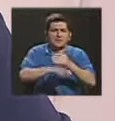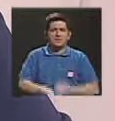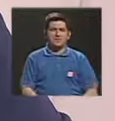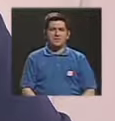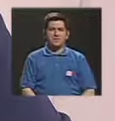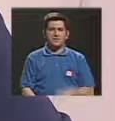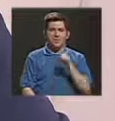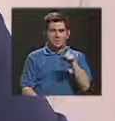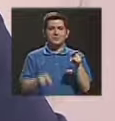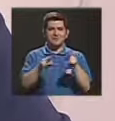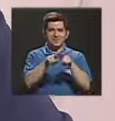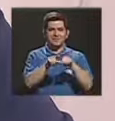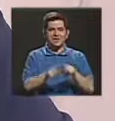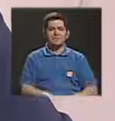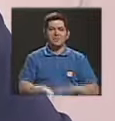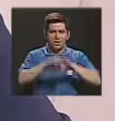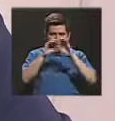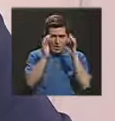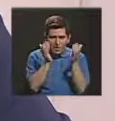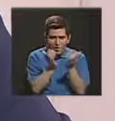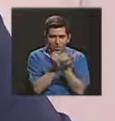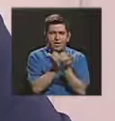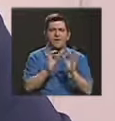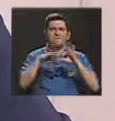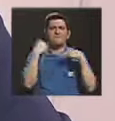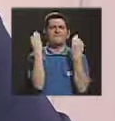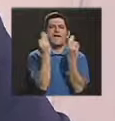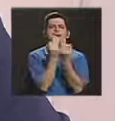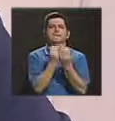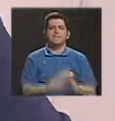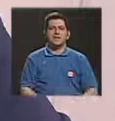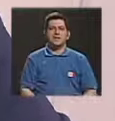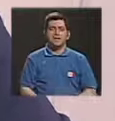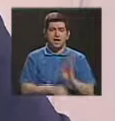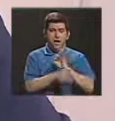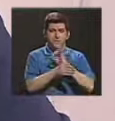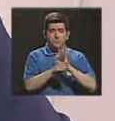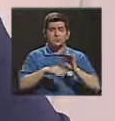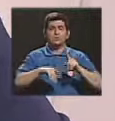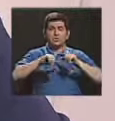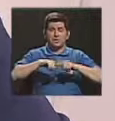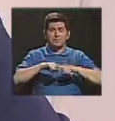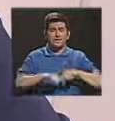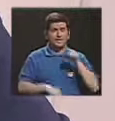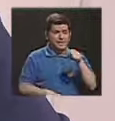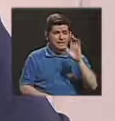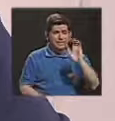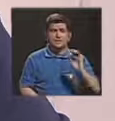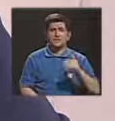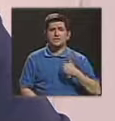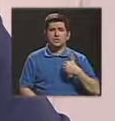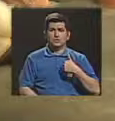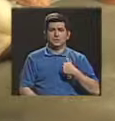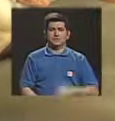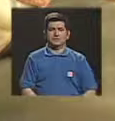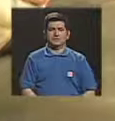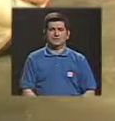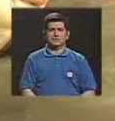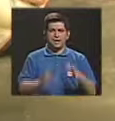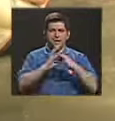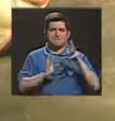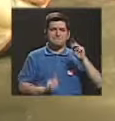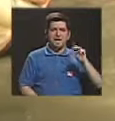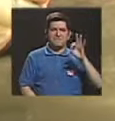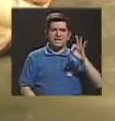tenga, usted está tratando un conglomerado familiar que está viviendo en función de las dificultades de ese niño o niña. Para